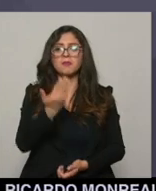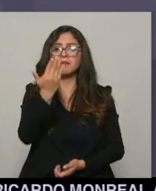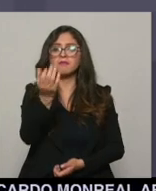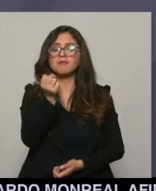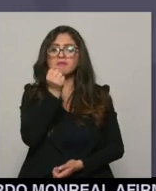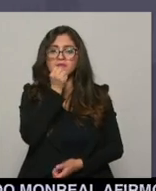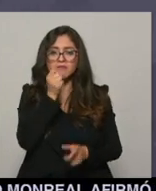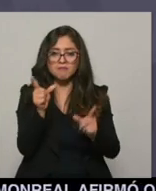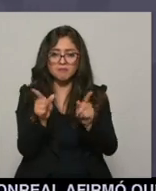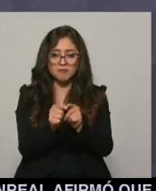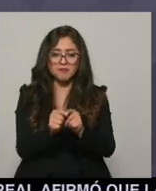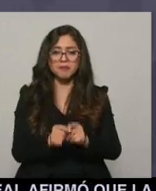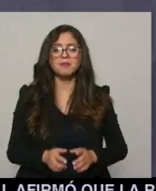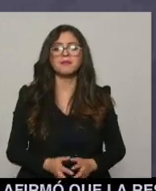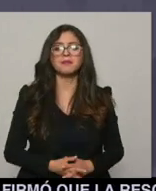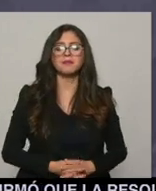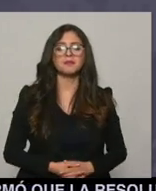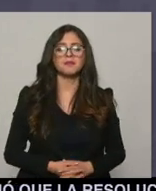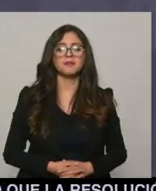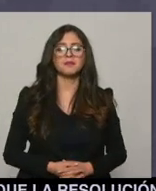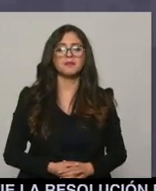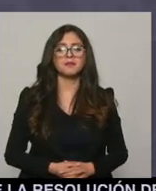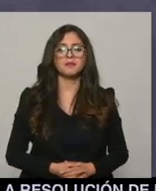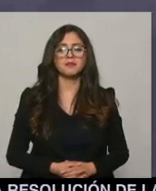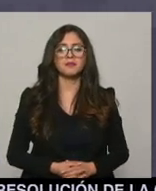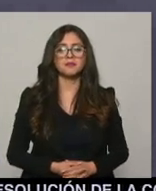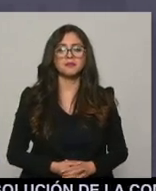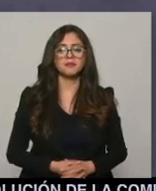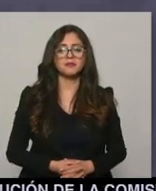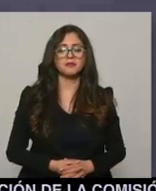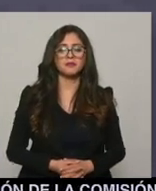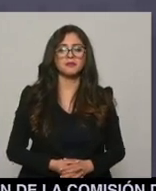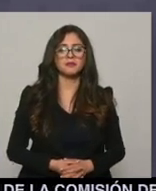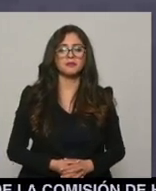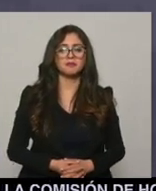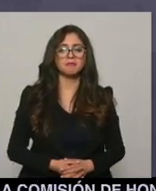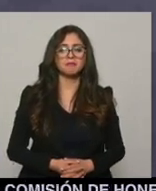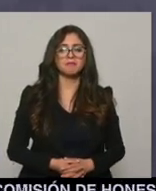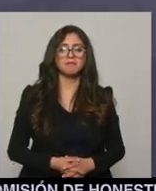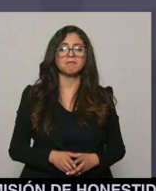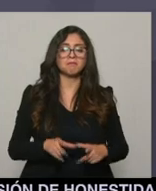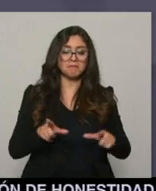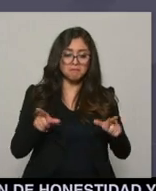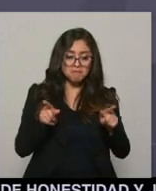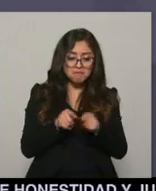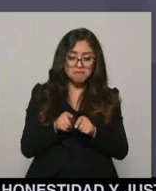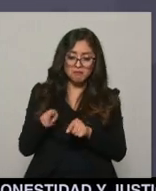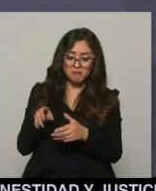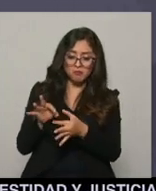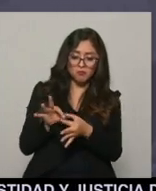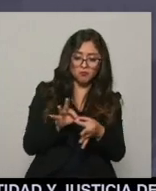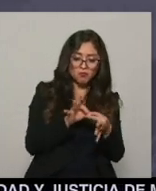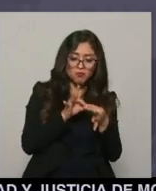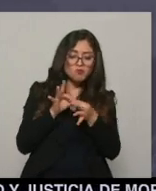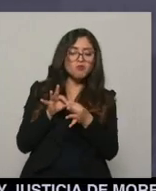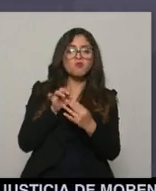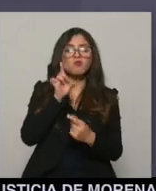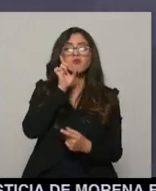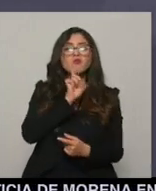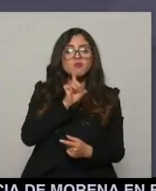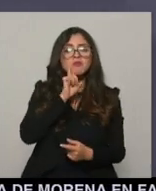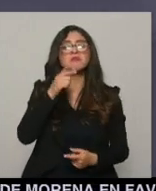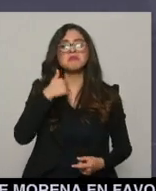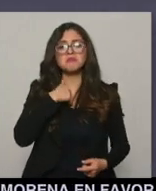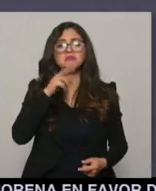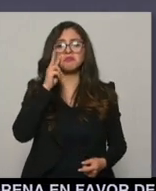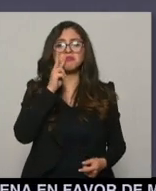Tu conclusión. Mi conclusión es que esto nos acerca también como mujeres, ¿no? Yo he visto muchísimo apoyo